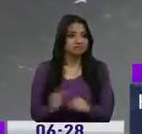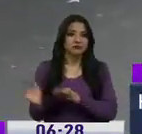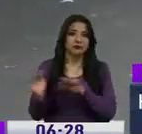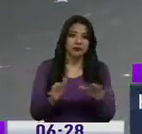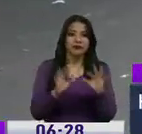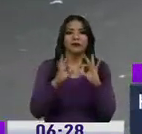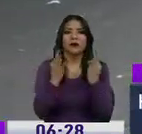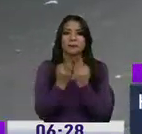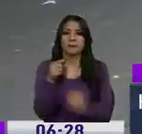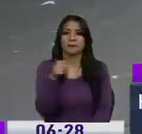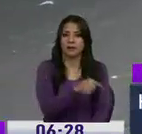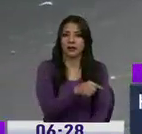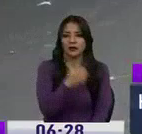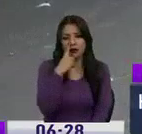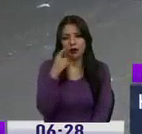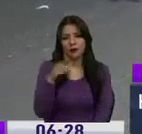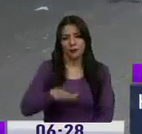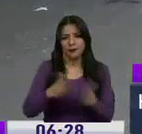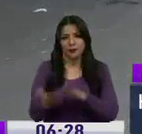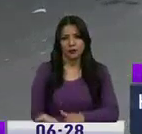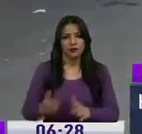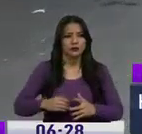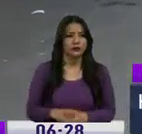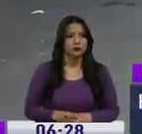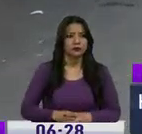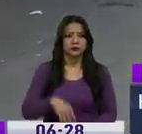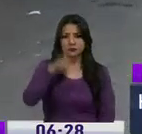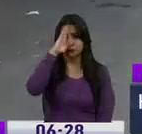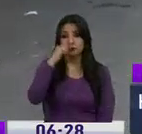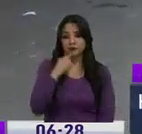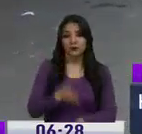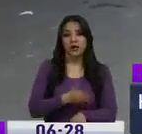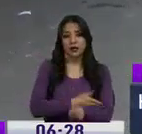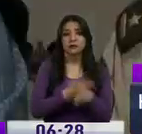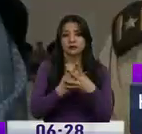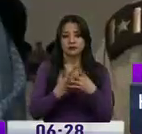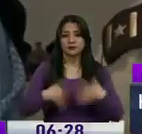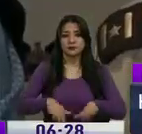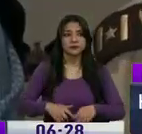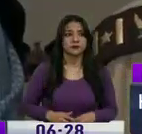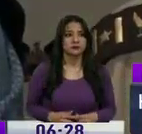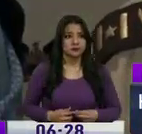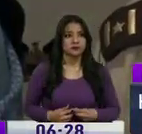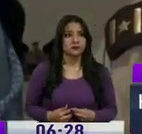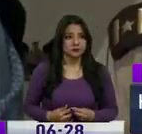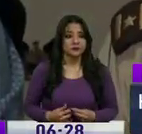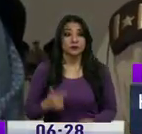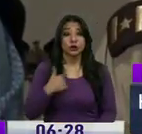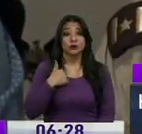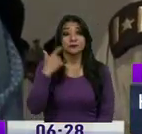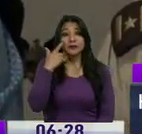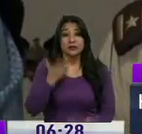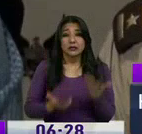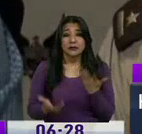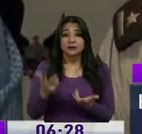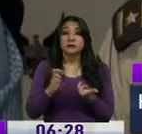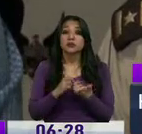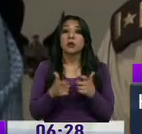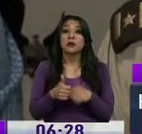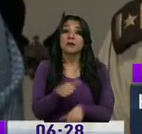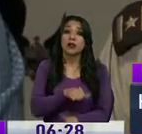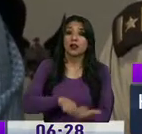víctima mortal que a decir de la policía tenía antecedentes penales y nosotros creemos que se trataría de un